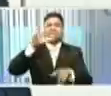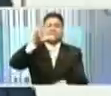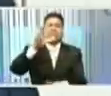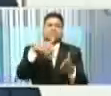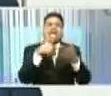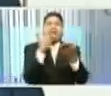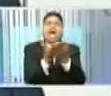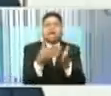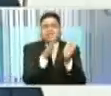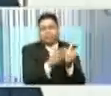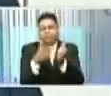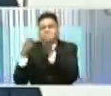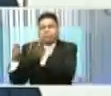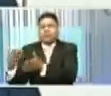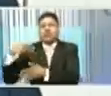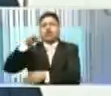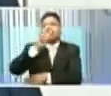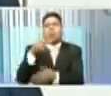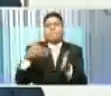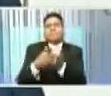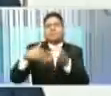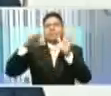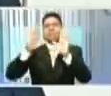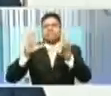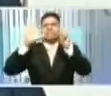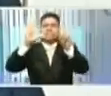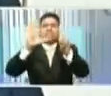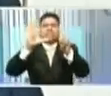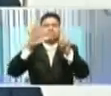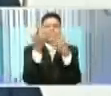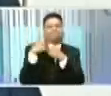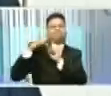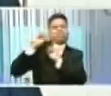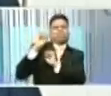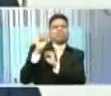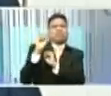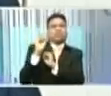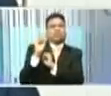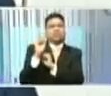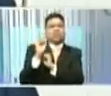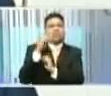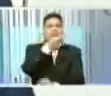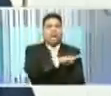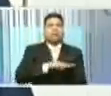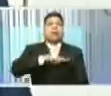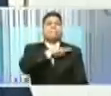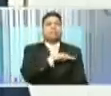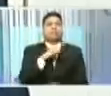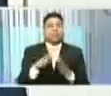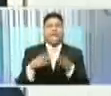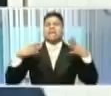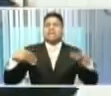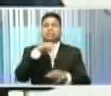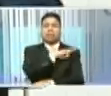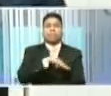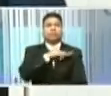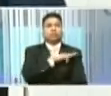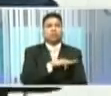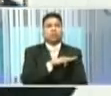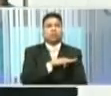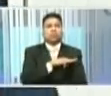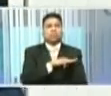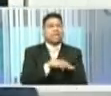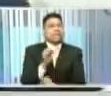2013-2016. La etapa de la resistencia, sin las misiones y grandes misiones, hubiera